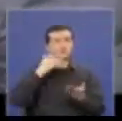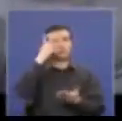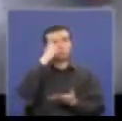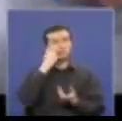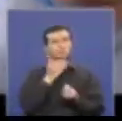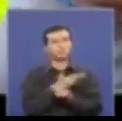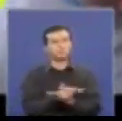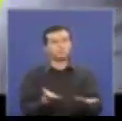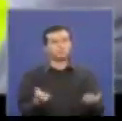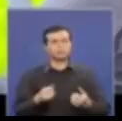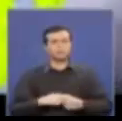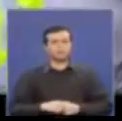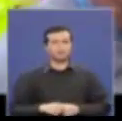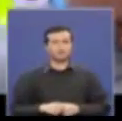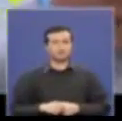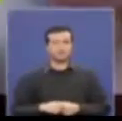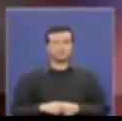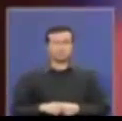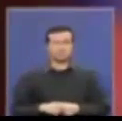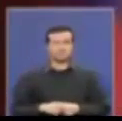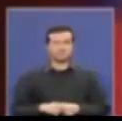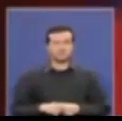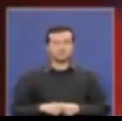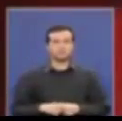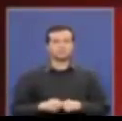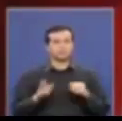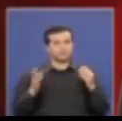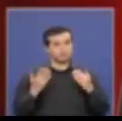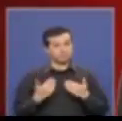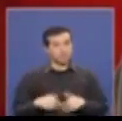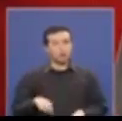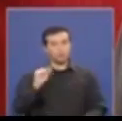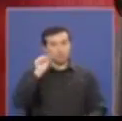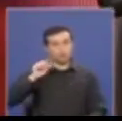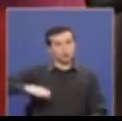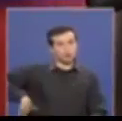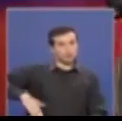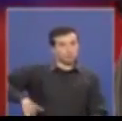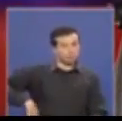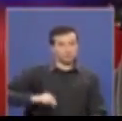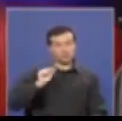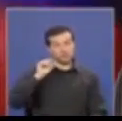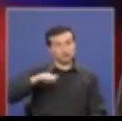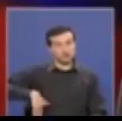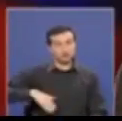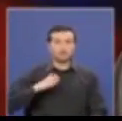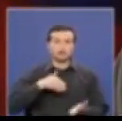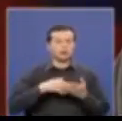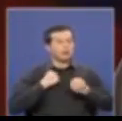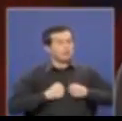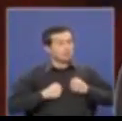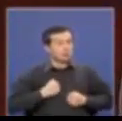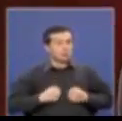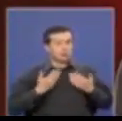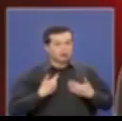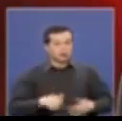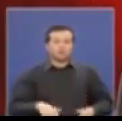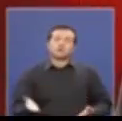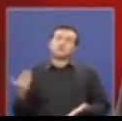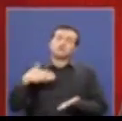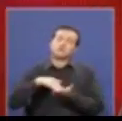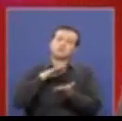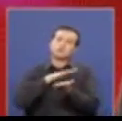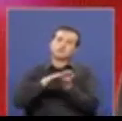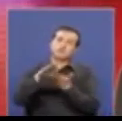Lindísimo, ¿no? Bueno, y luego de esto, pues un poco atrasaditos, solo pues a la carrera, a bañarme, etcétera. Por eso les pido